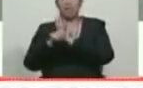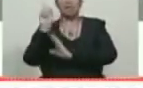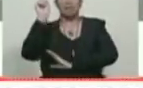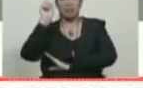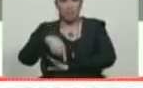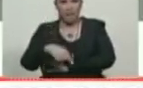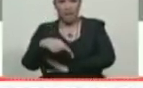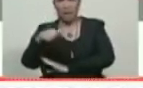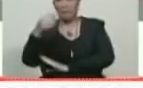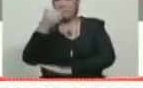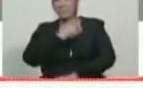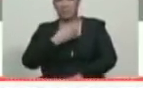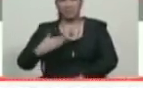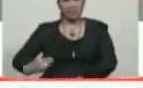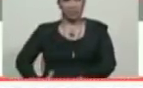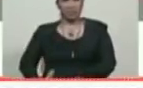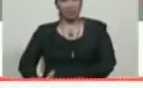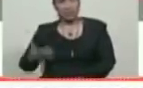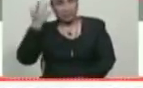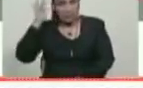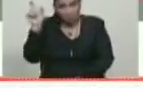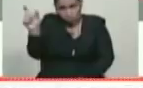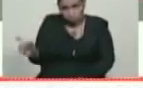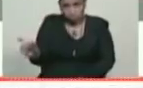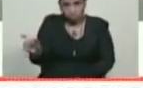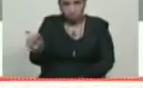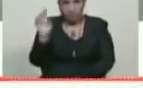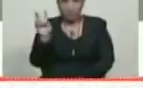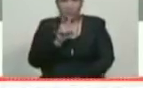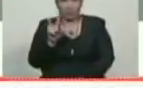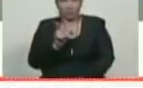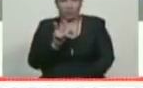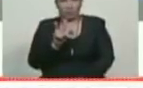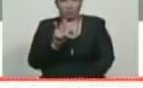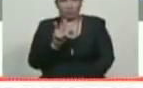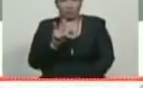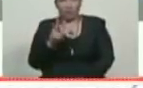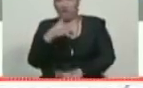también es presidente, según él, de Venezuela.